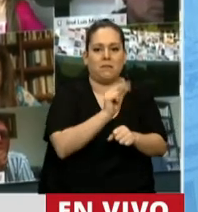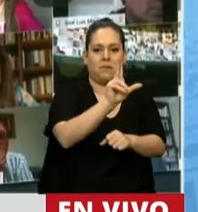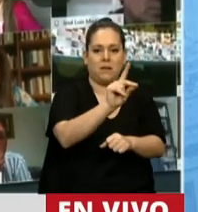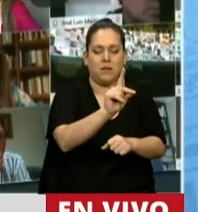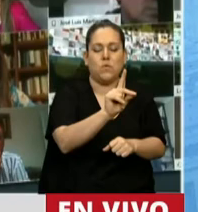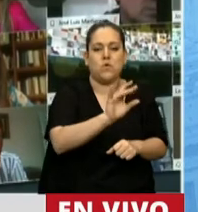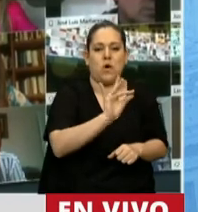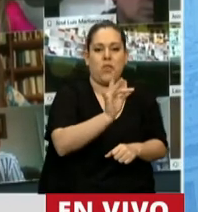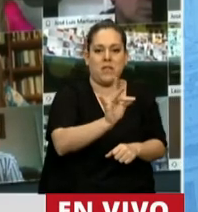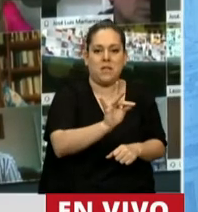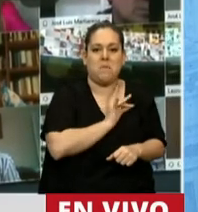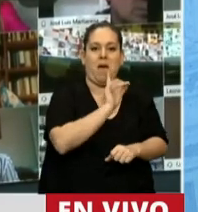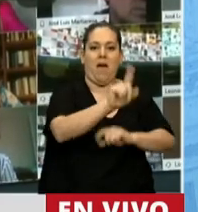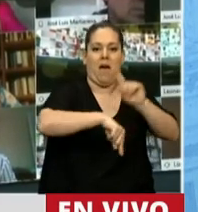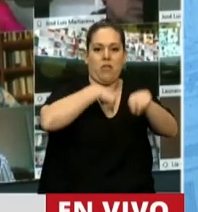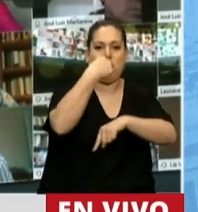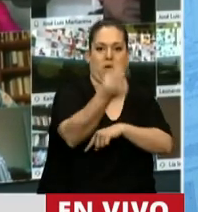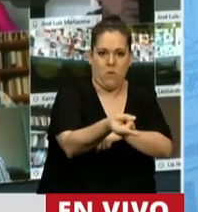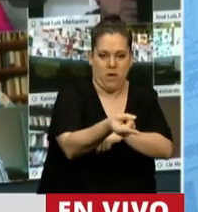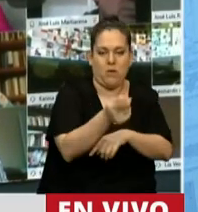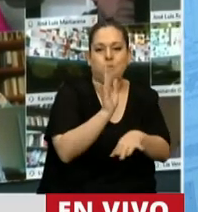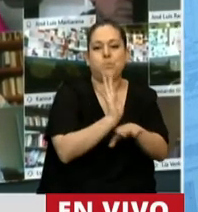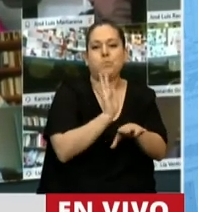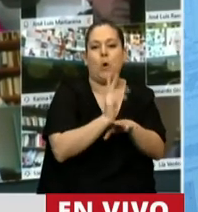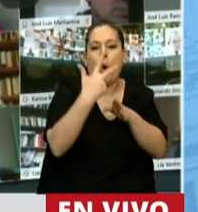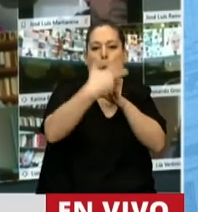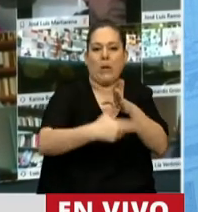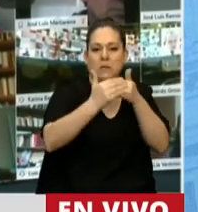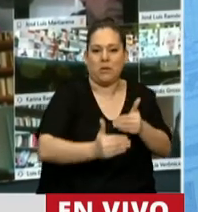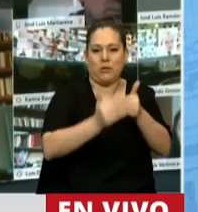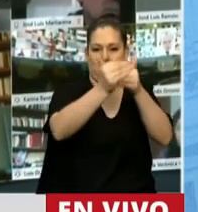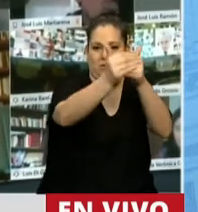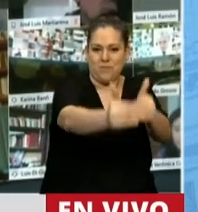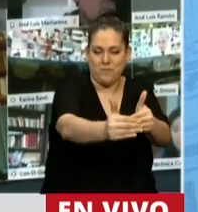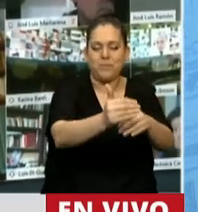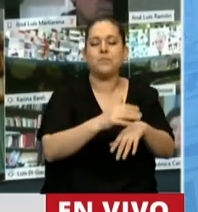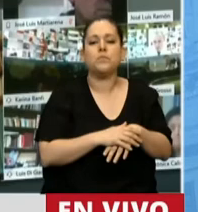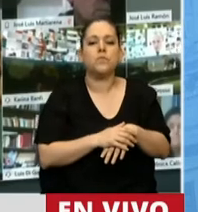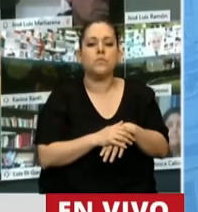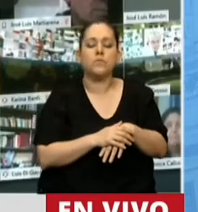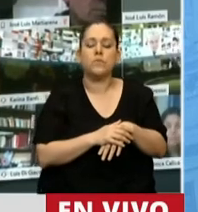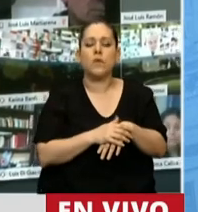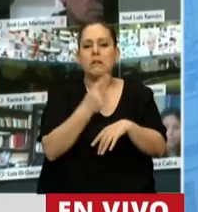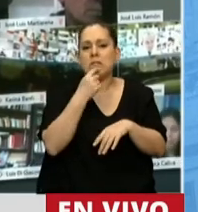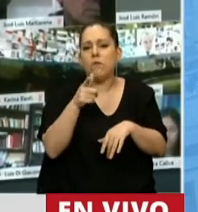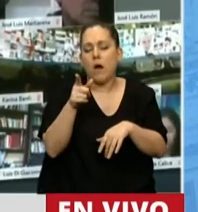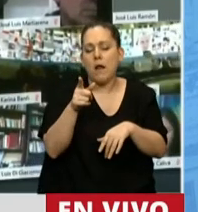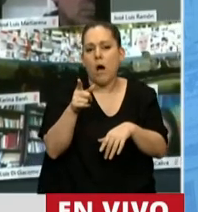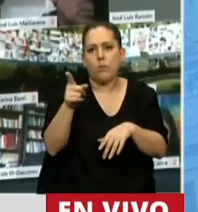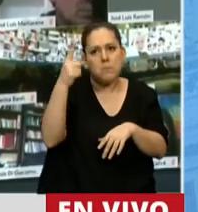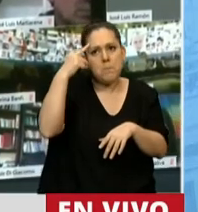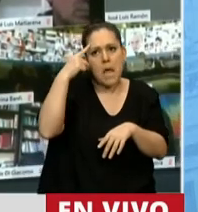del año próximo. Una suerte de reperfilamiento. Si usted me escucha, señor presidente, ¿por